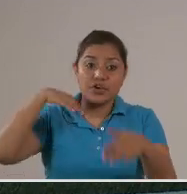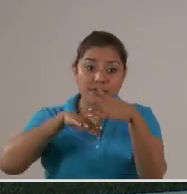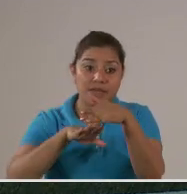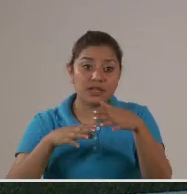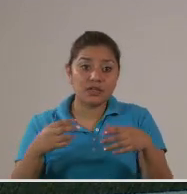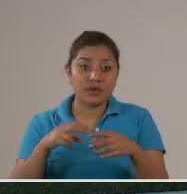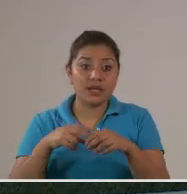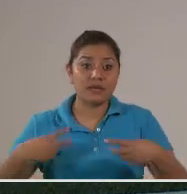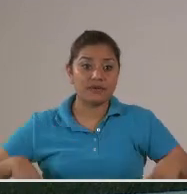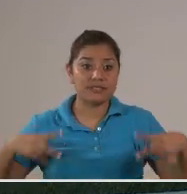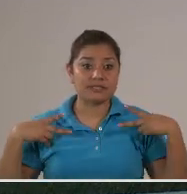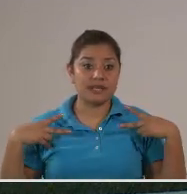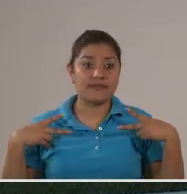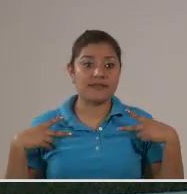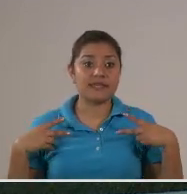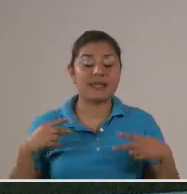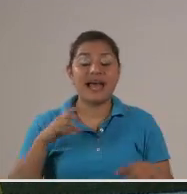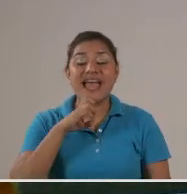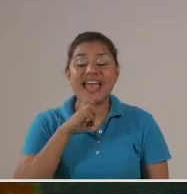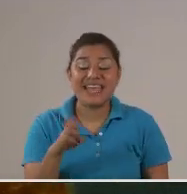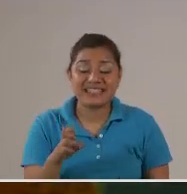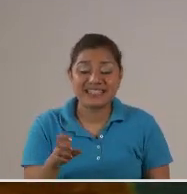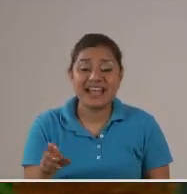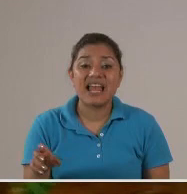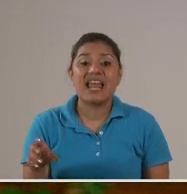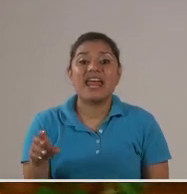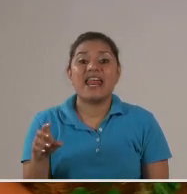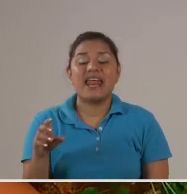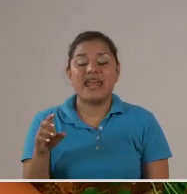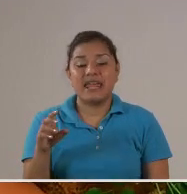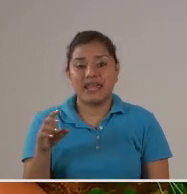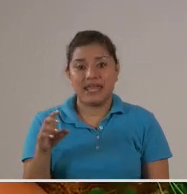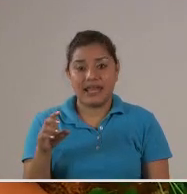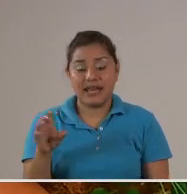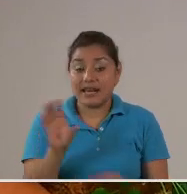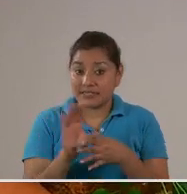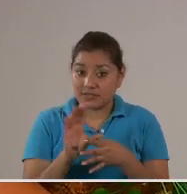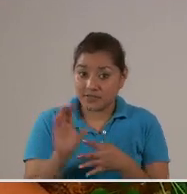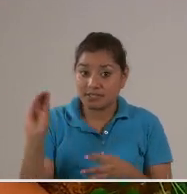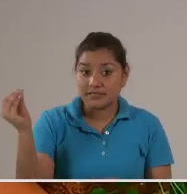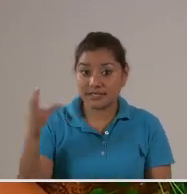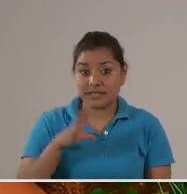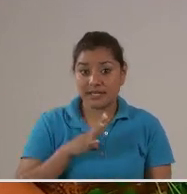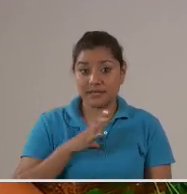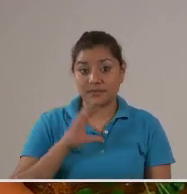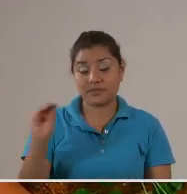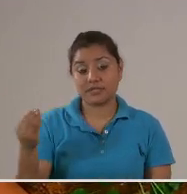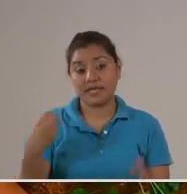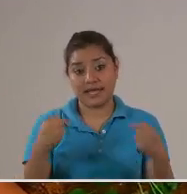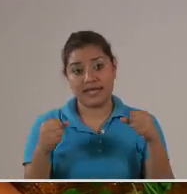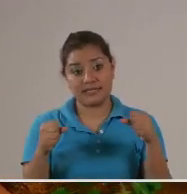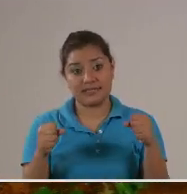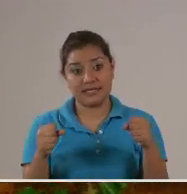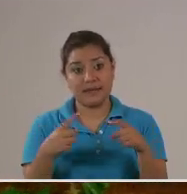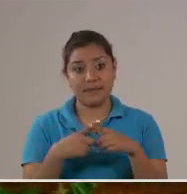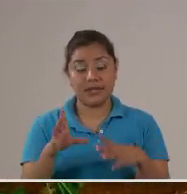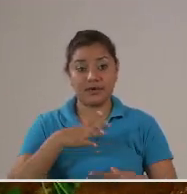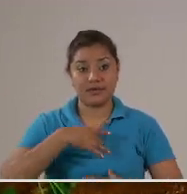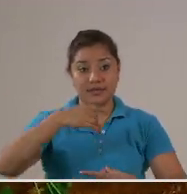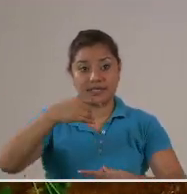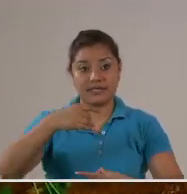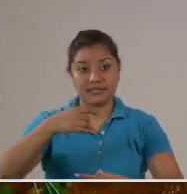no hay que hacer y la gracia de Dios nos ayuda para no hacerlo pero lo